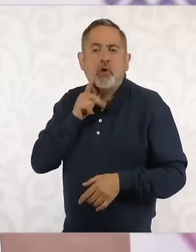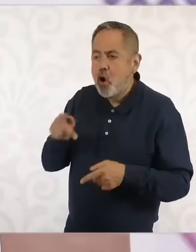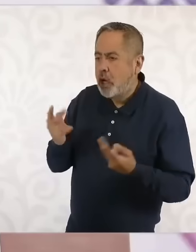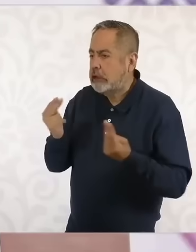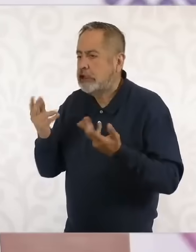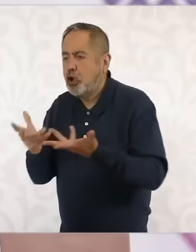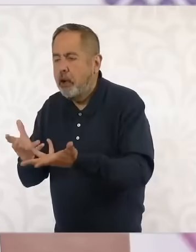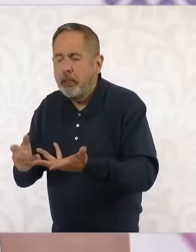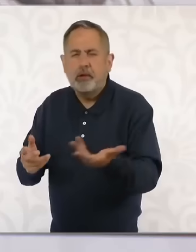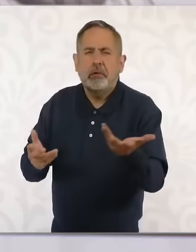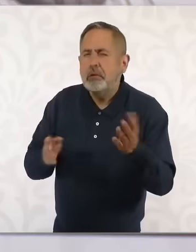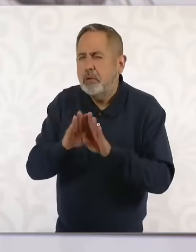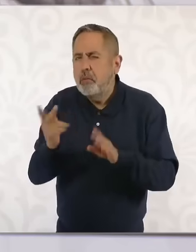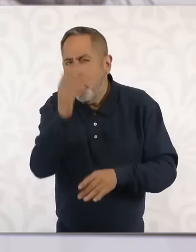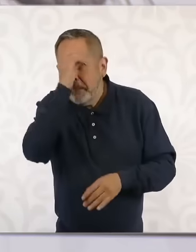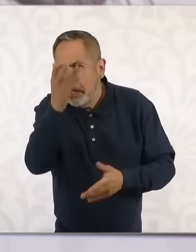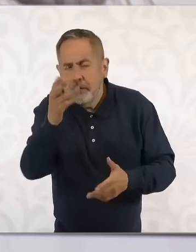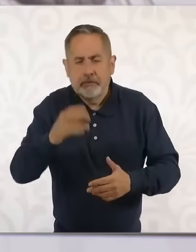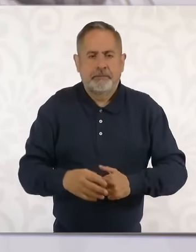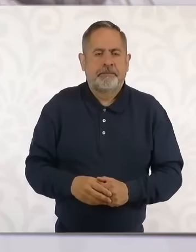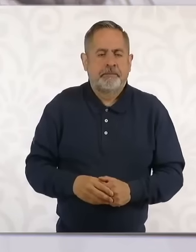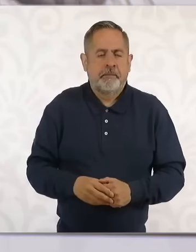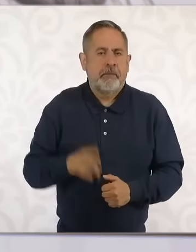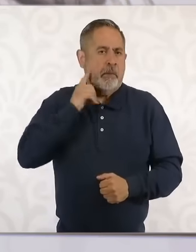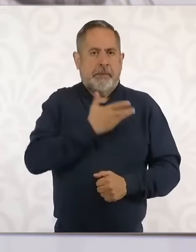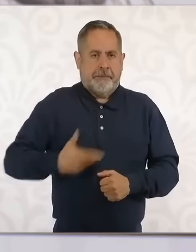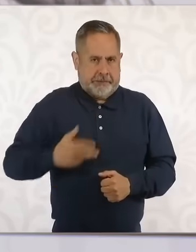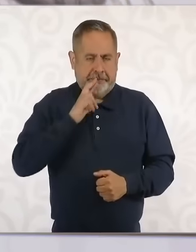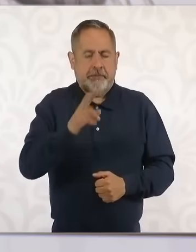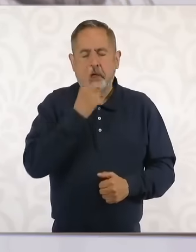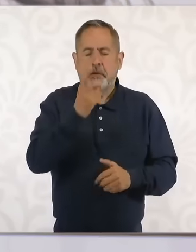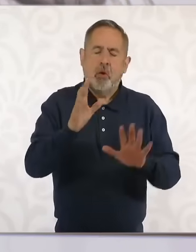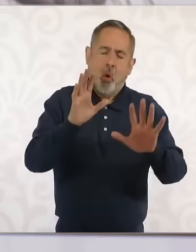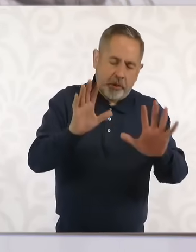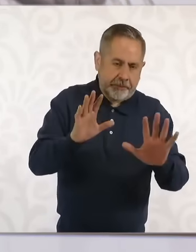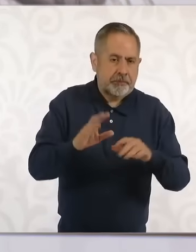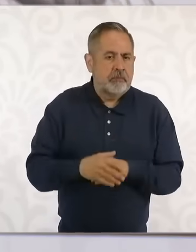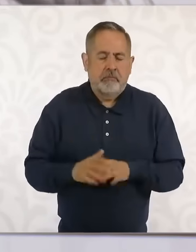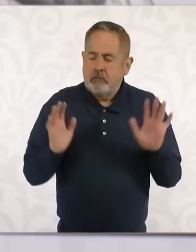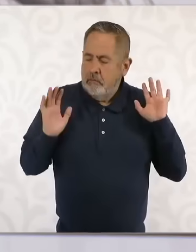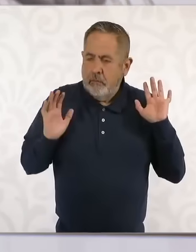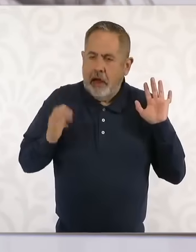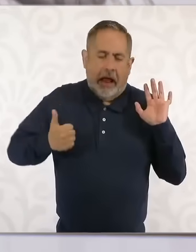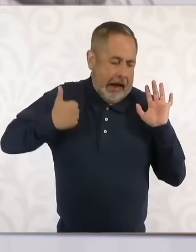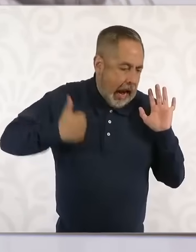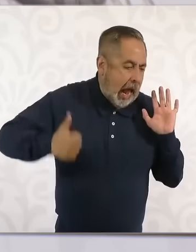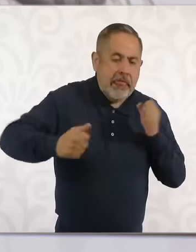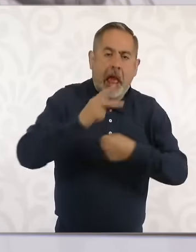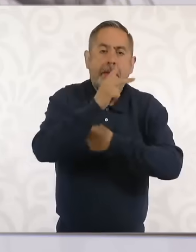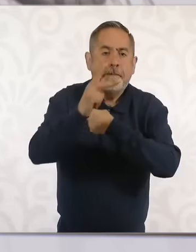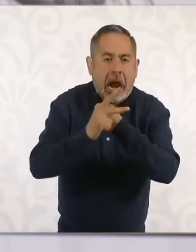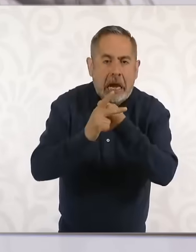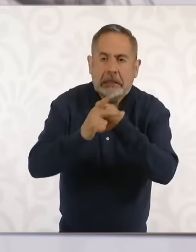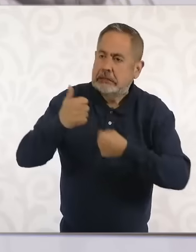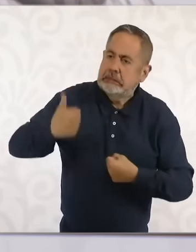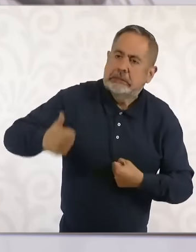Yo lo diría en dos sentidos, ¿no? El primero, los recursos naturales de cualquier estado o nación son